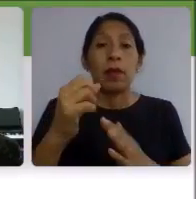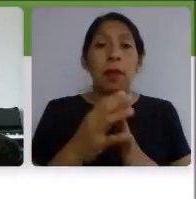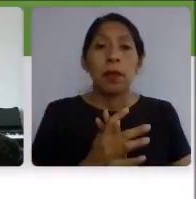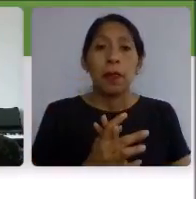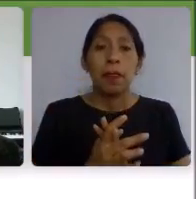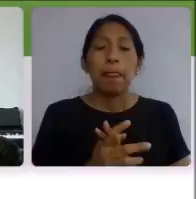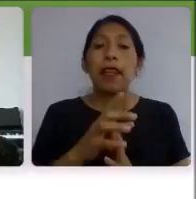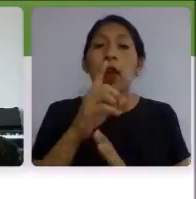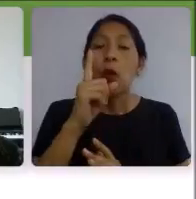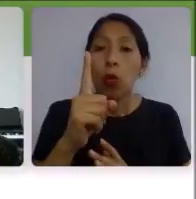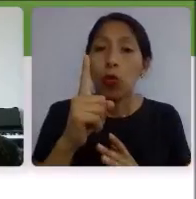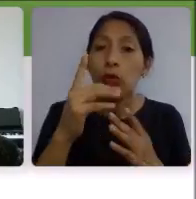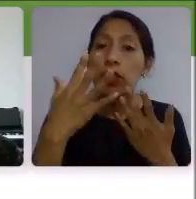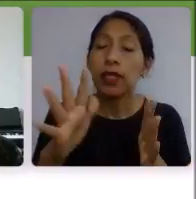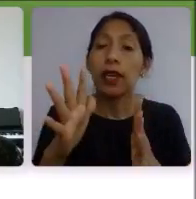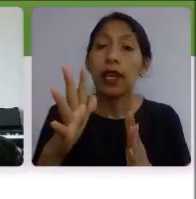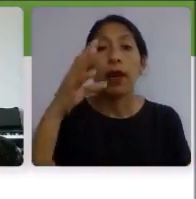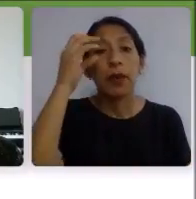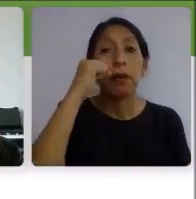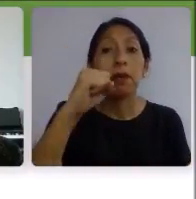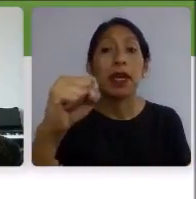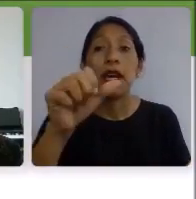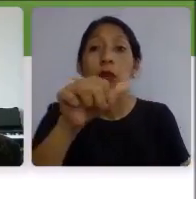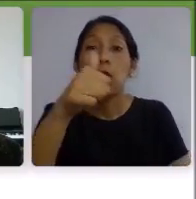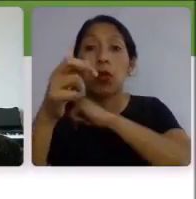uno de cada tres incluso había viajado al extranjero.